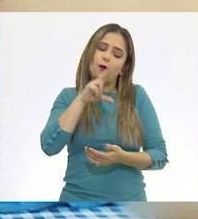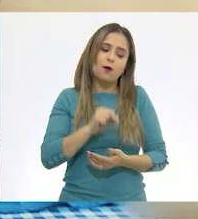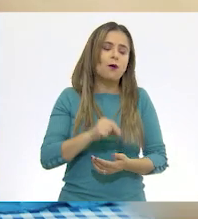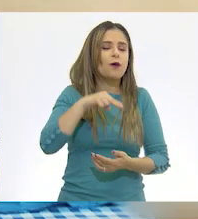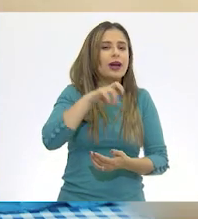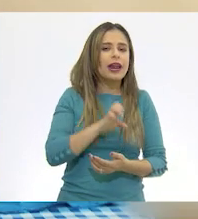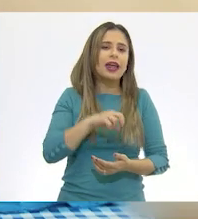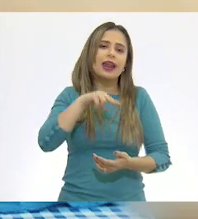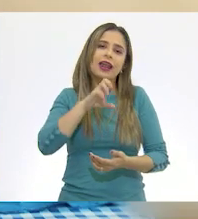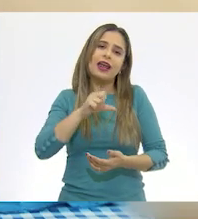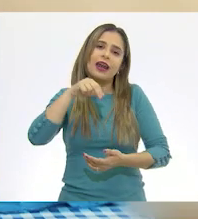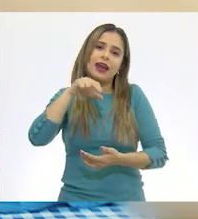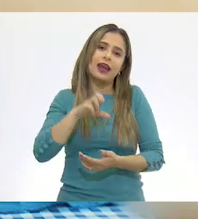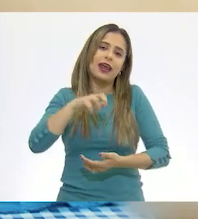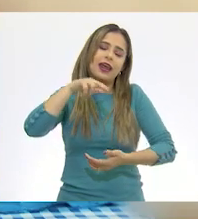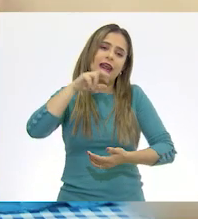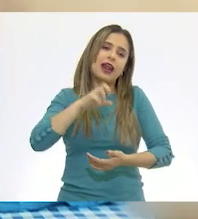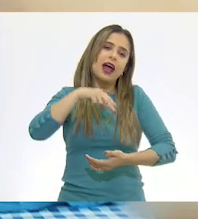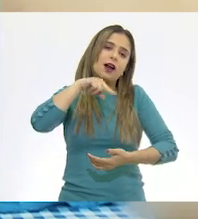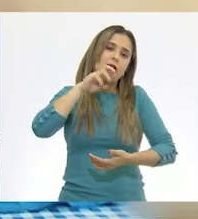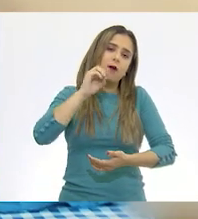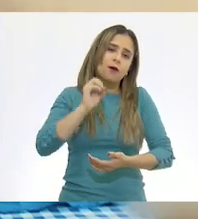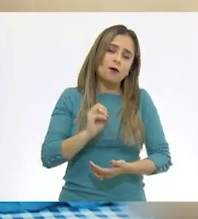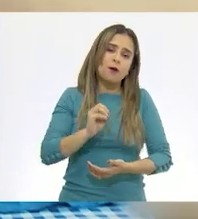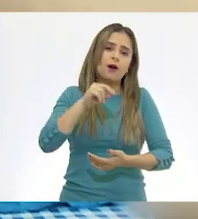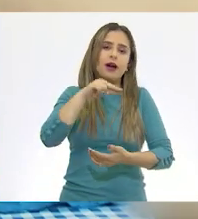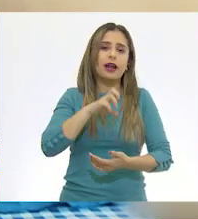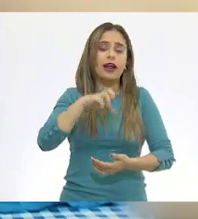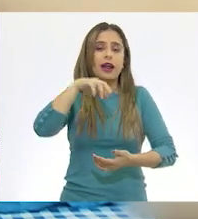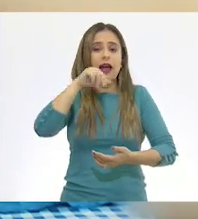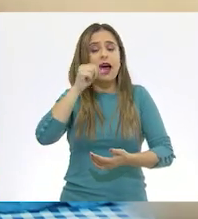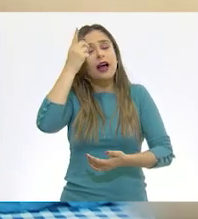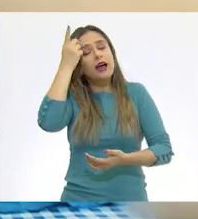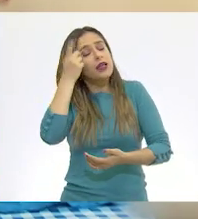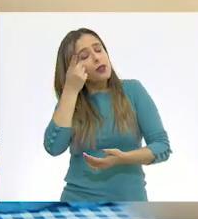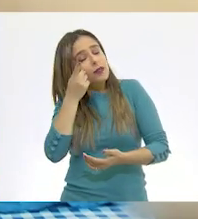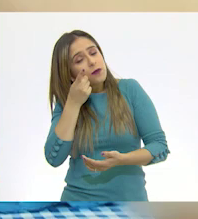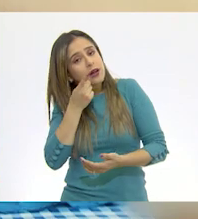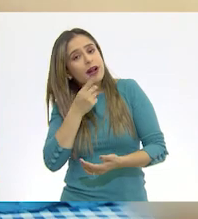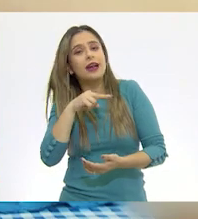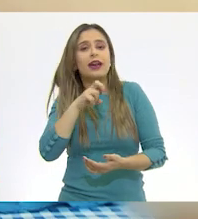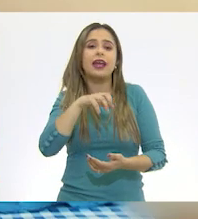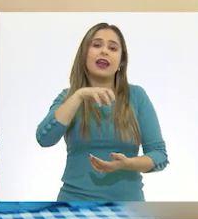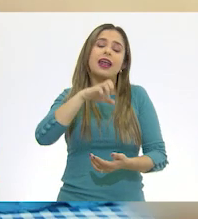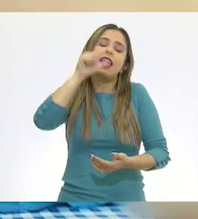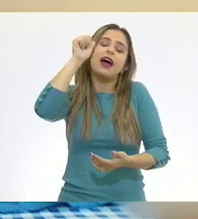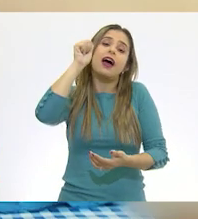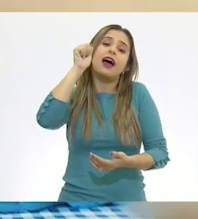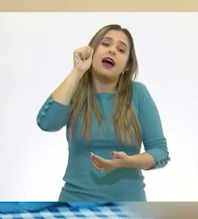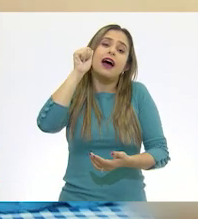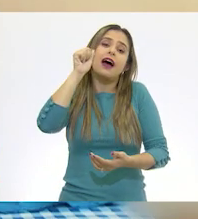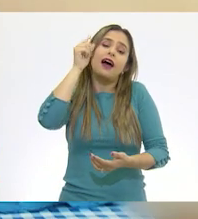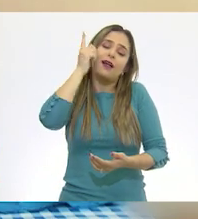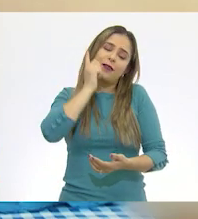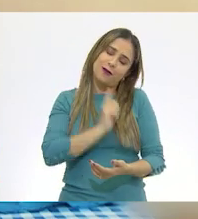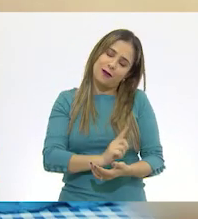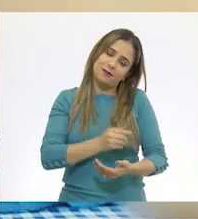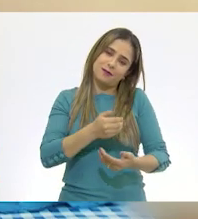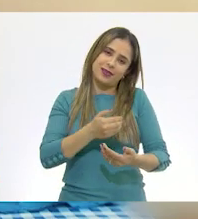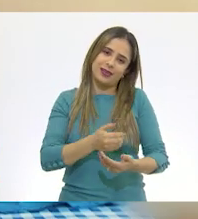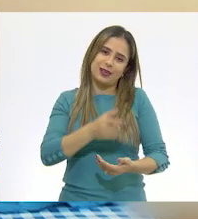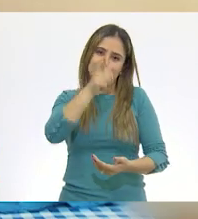nea, nea, alanea, nea, no. Alanea que se duerme, alanea se